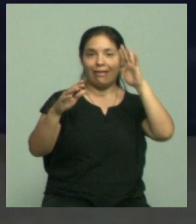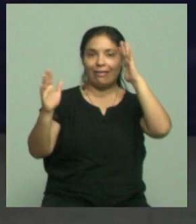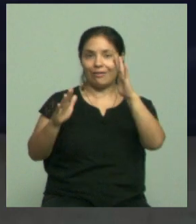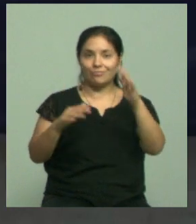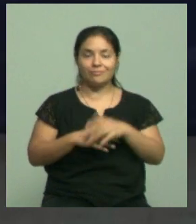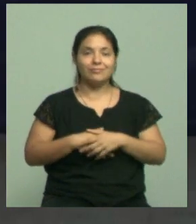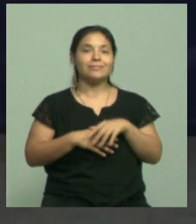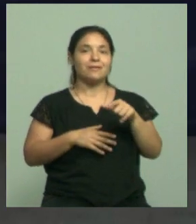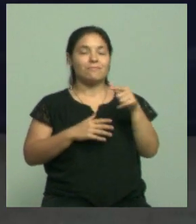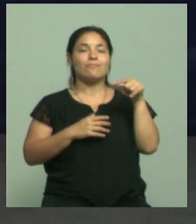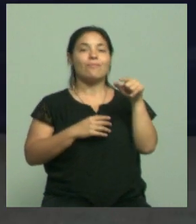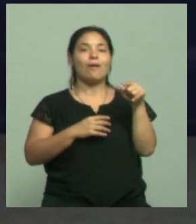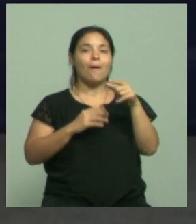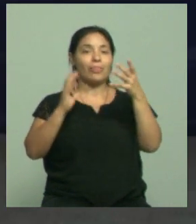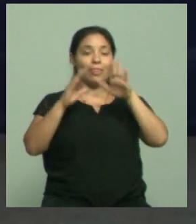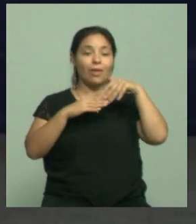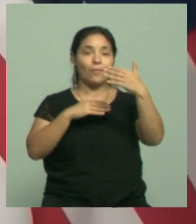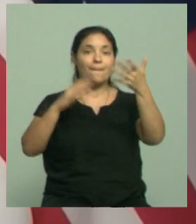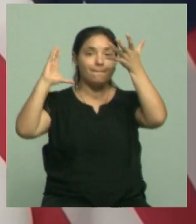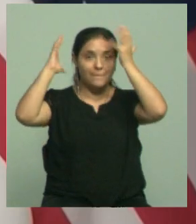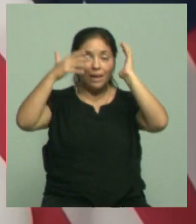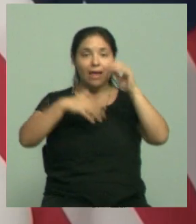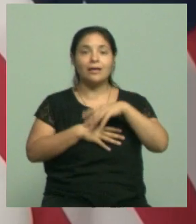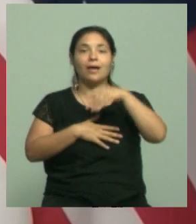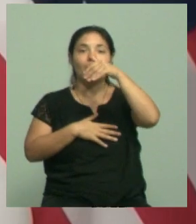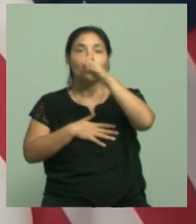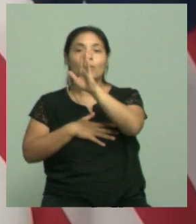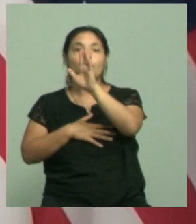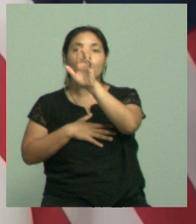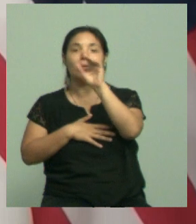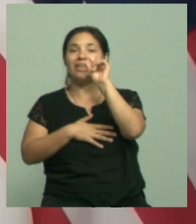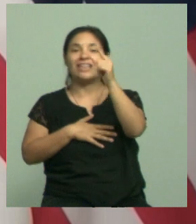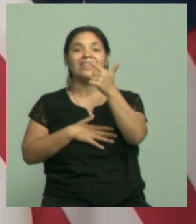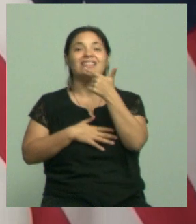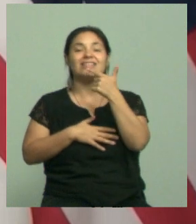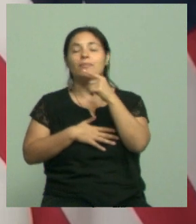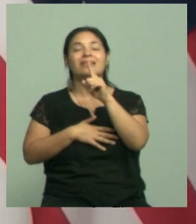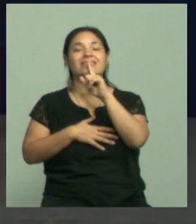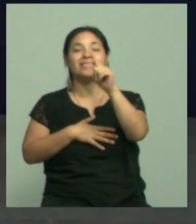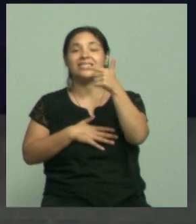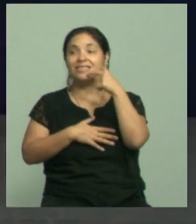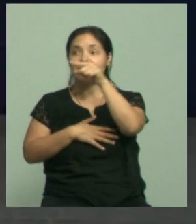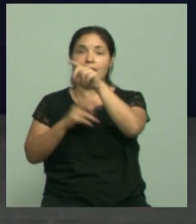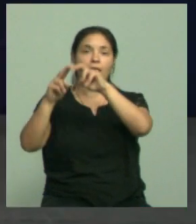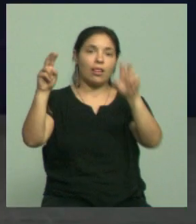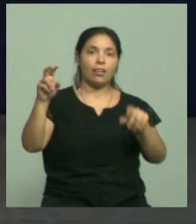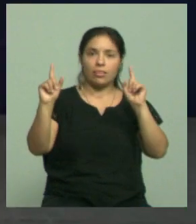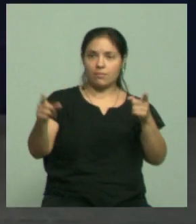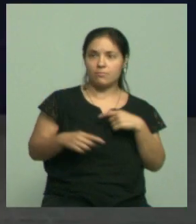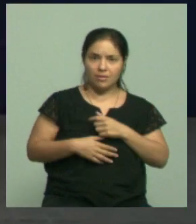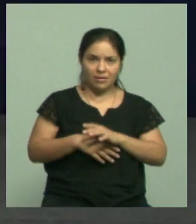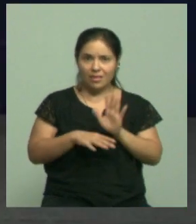meses de que no formaría parte Argentina del BRICS, ¿no? Claro. Entonces los volantazos al parecer estarían siendo una